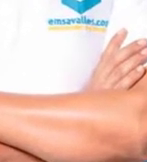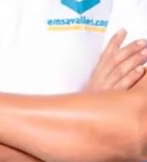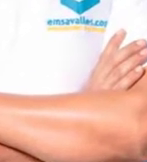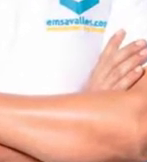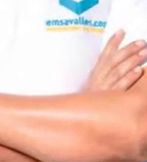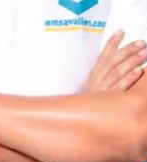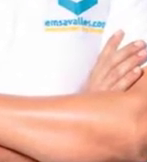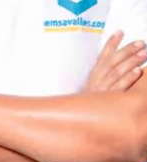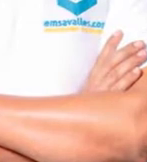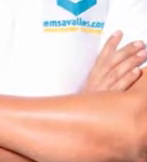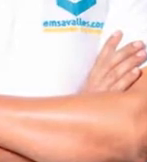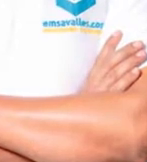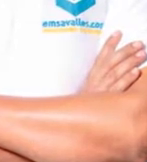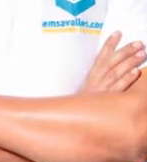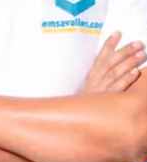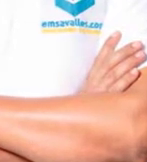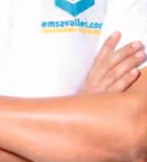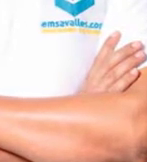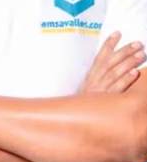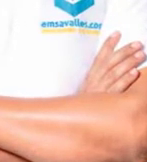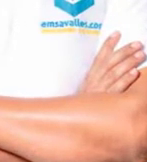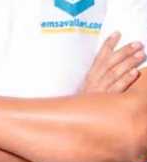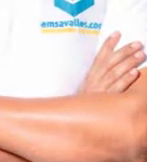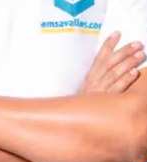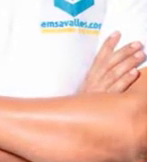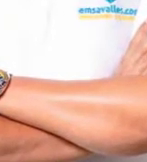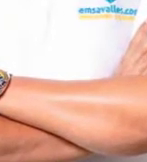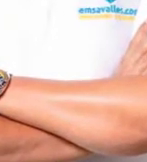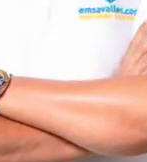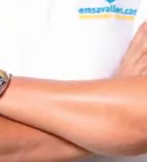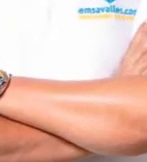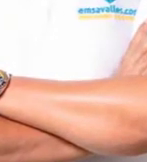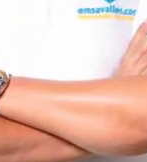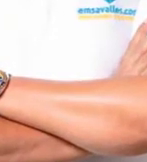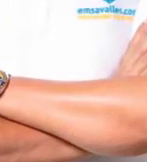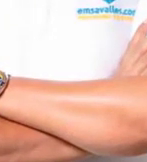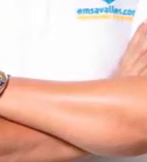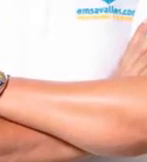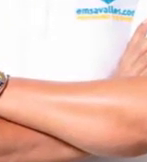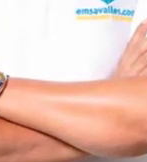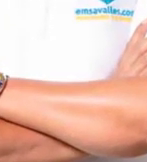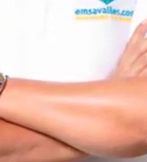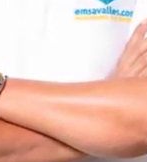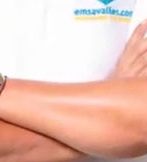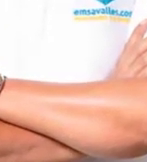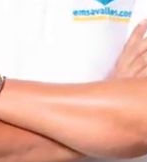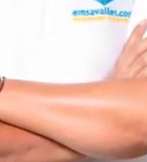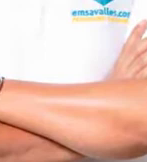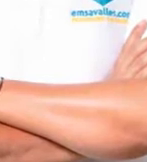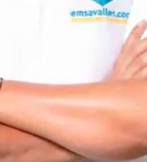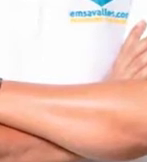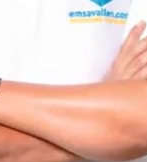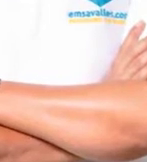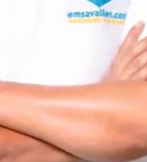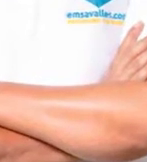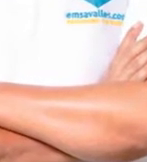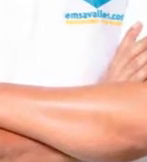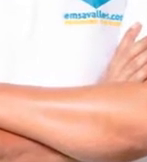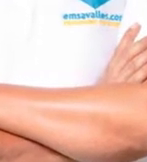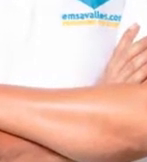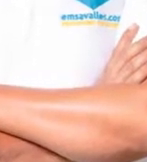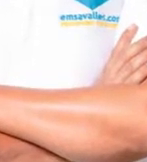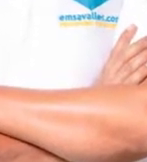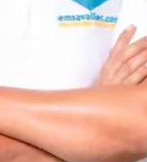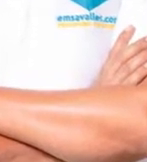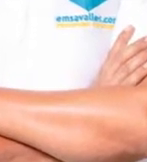aquí estamos para llevar hasta usted el mejor ejercicio de comunicación posible. Y bueno, saludamos, en esta semana, perdón,